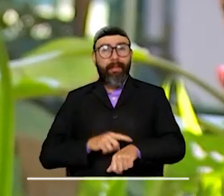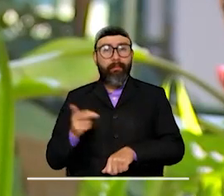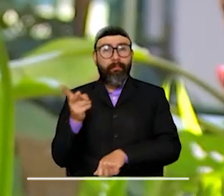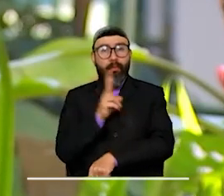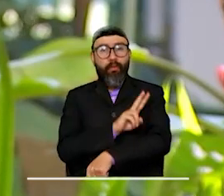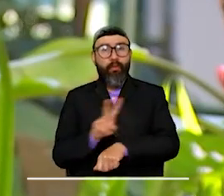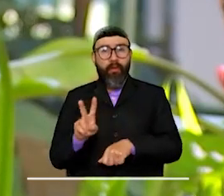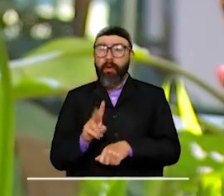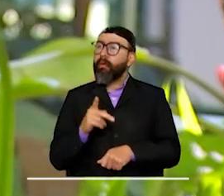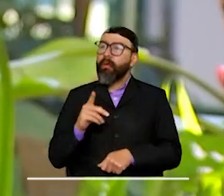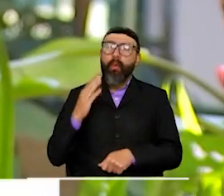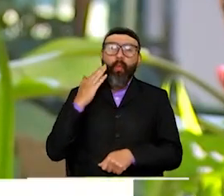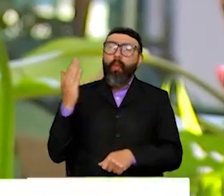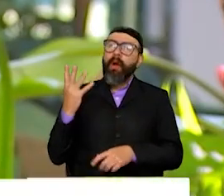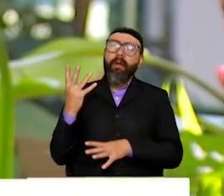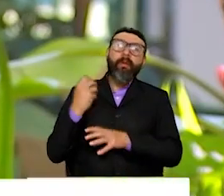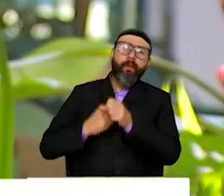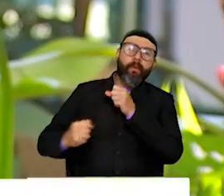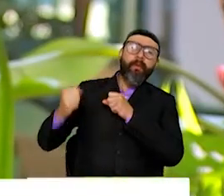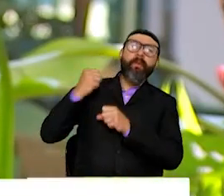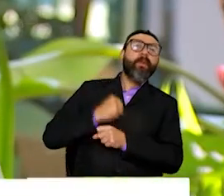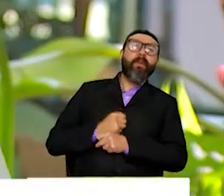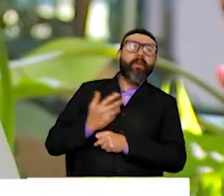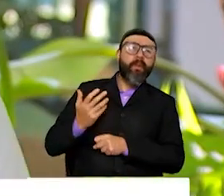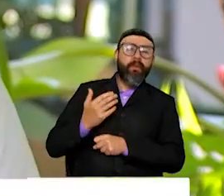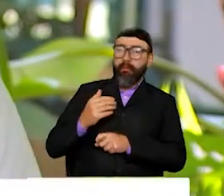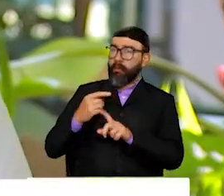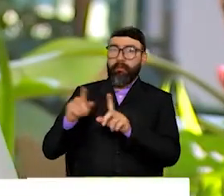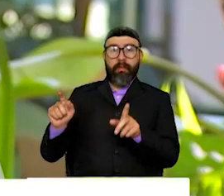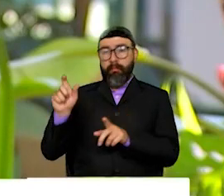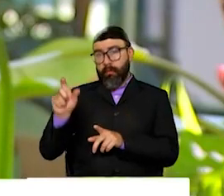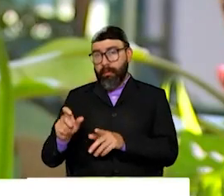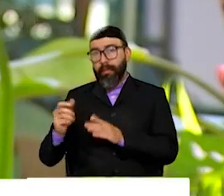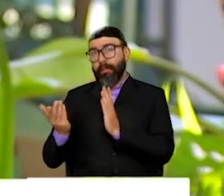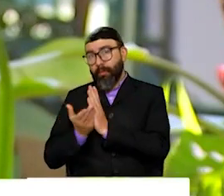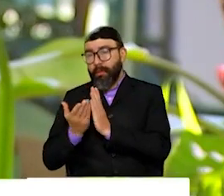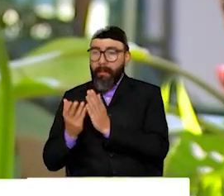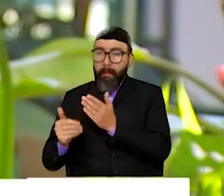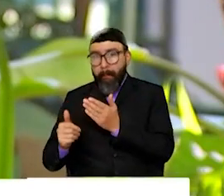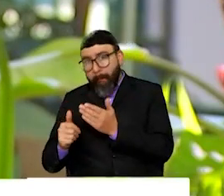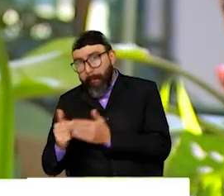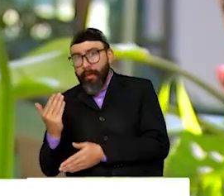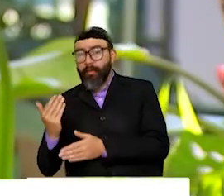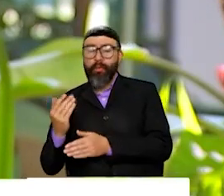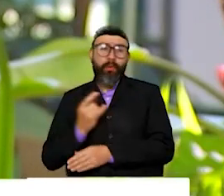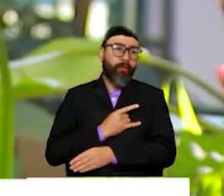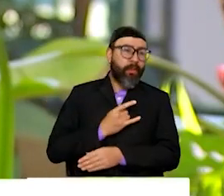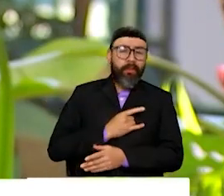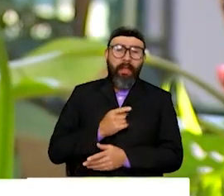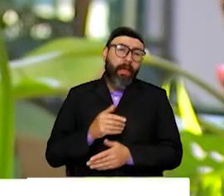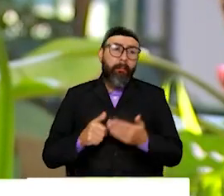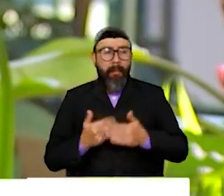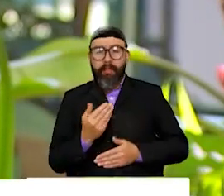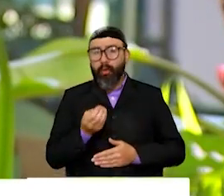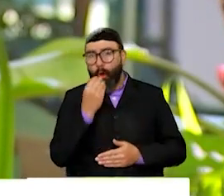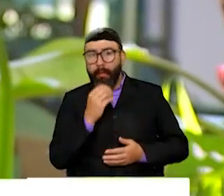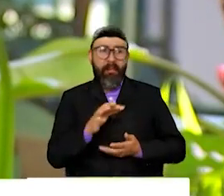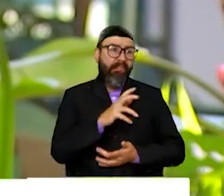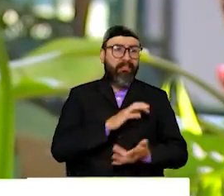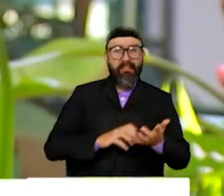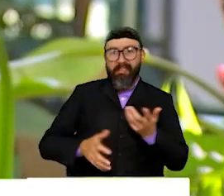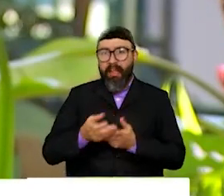lo presentan, porque no es lo mismo un estudiante que inicia en la universidad, que empieza con una dieta desordenada,